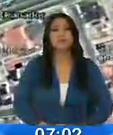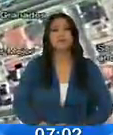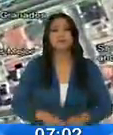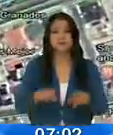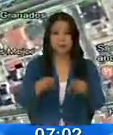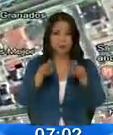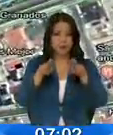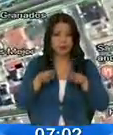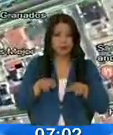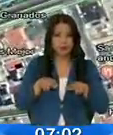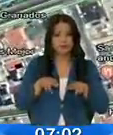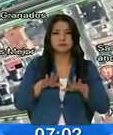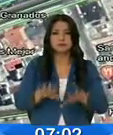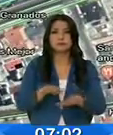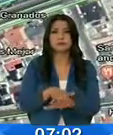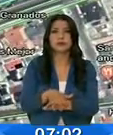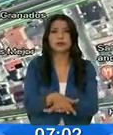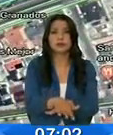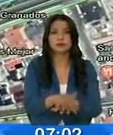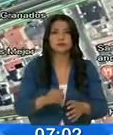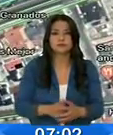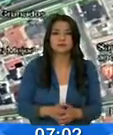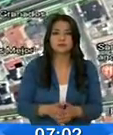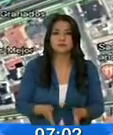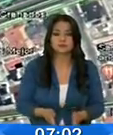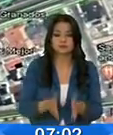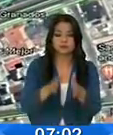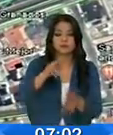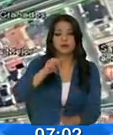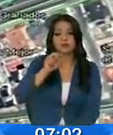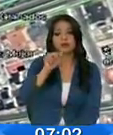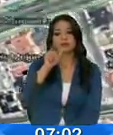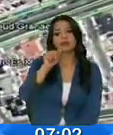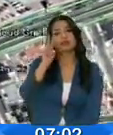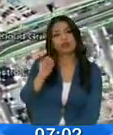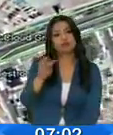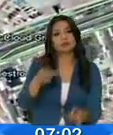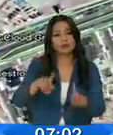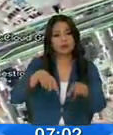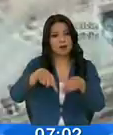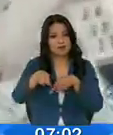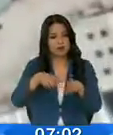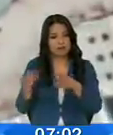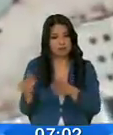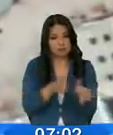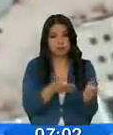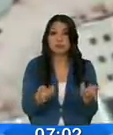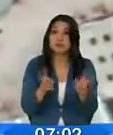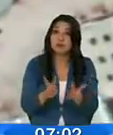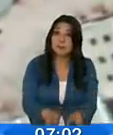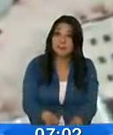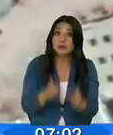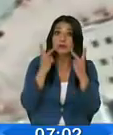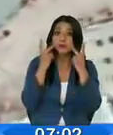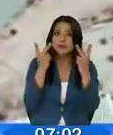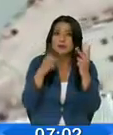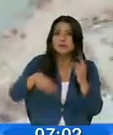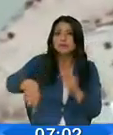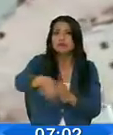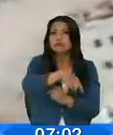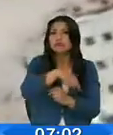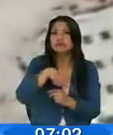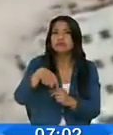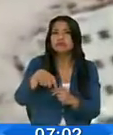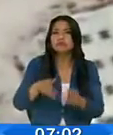puente del río Machángara. En esta parte, en la vía Nayón, ya tenemos un tráfico fuerte. Igualmente, si divisamos, esta